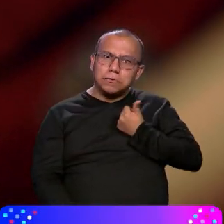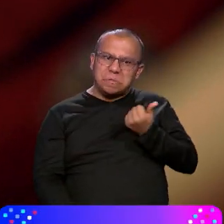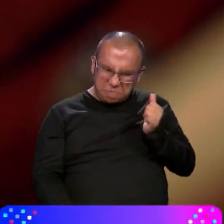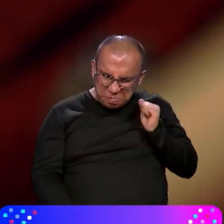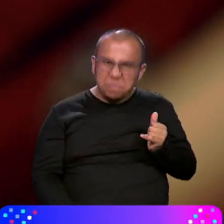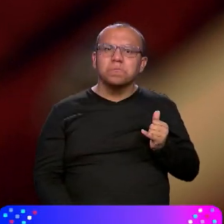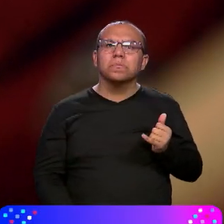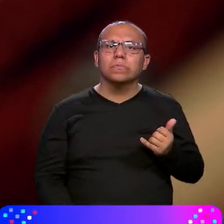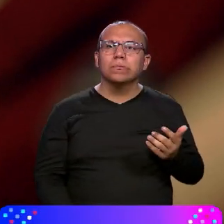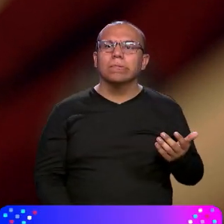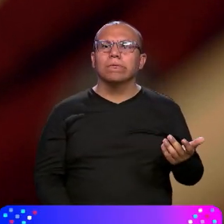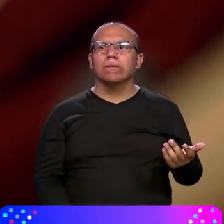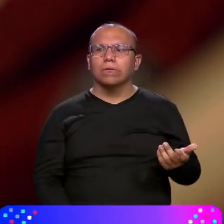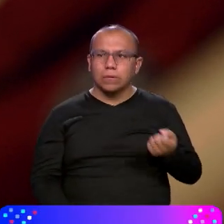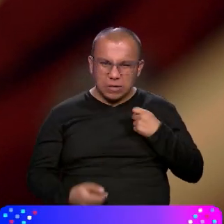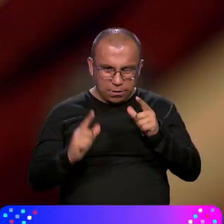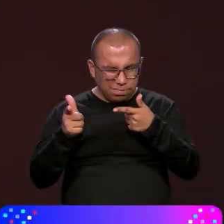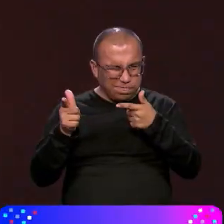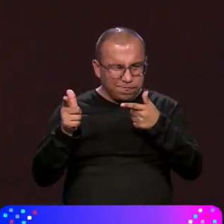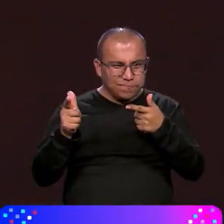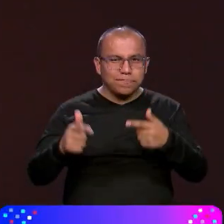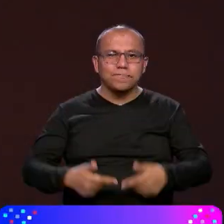metérselas. Emprendedor.